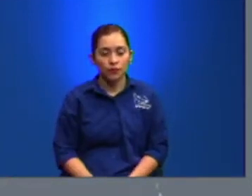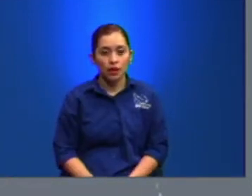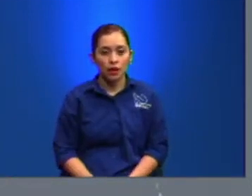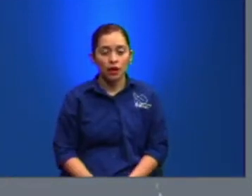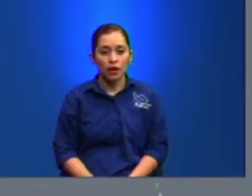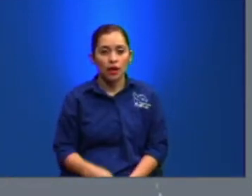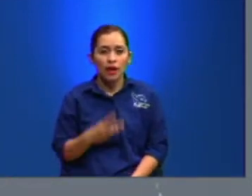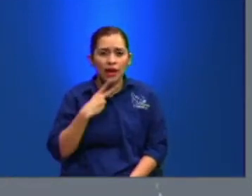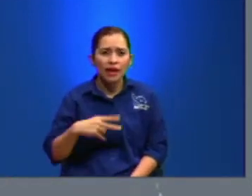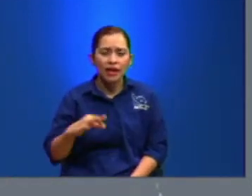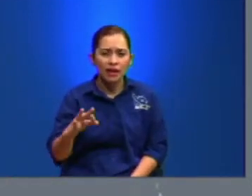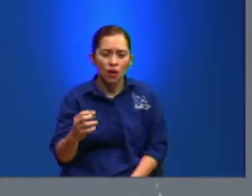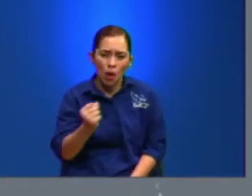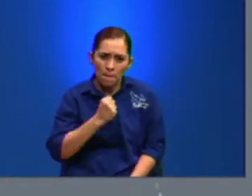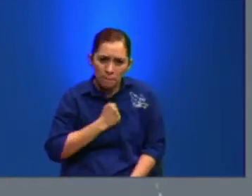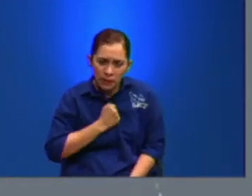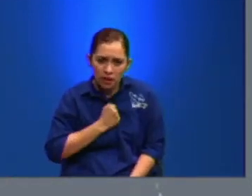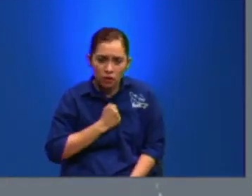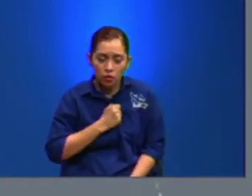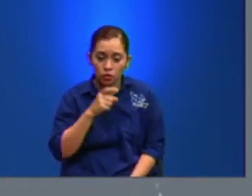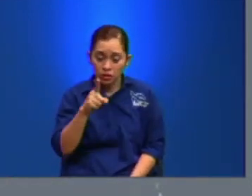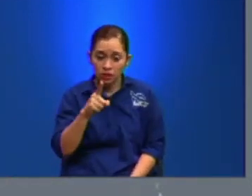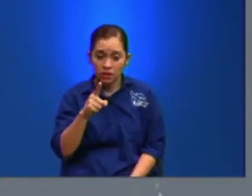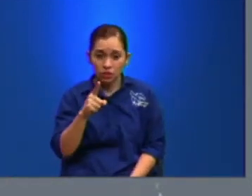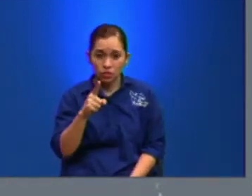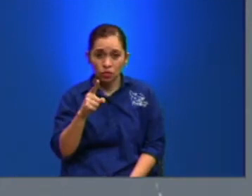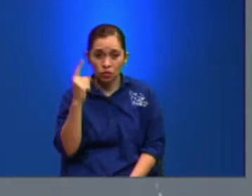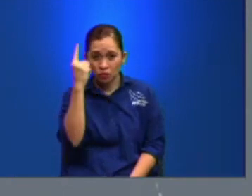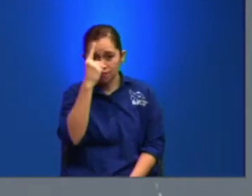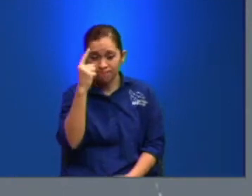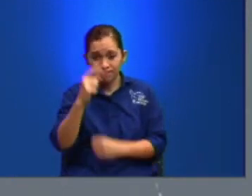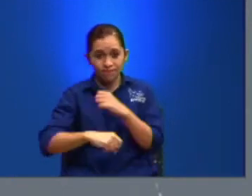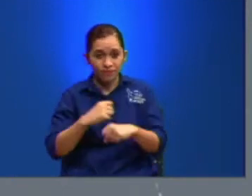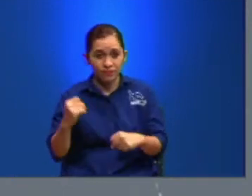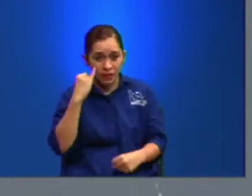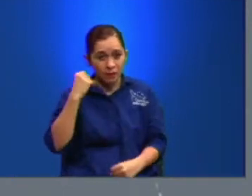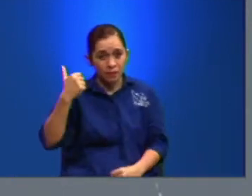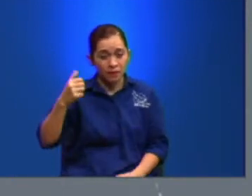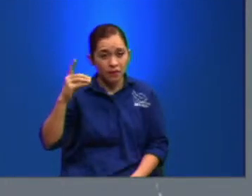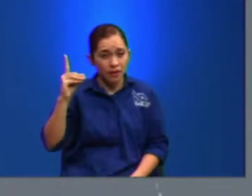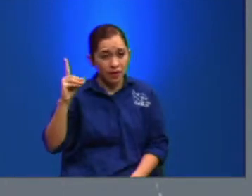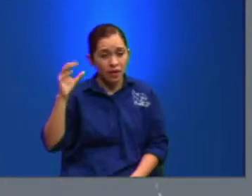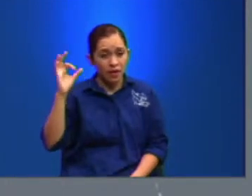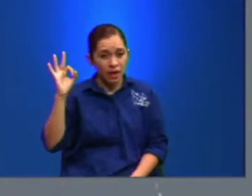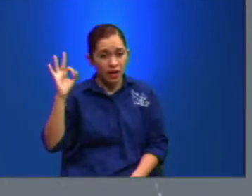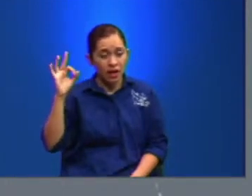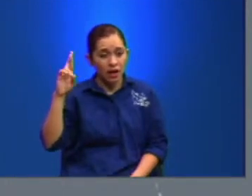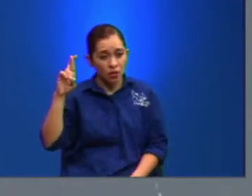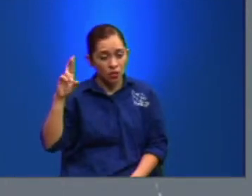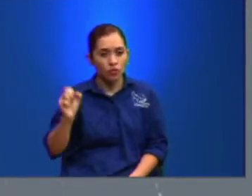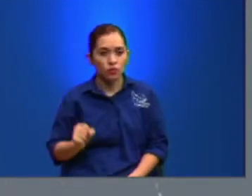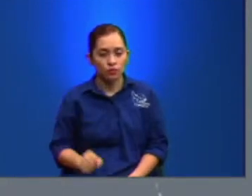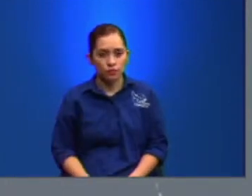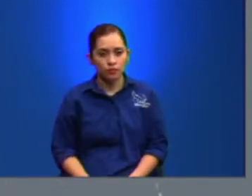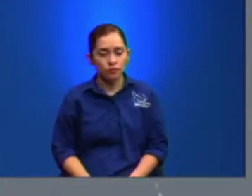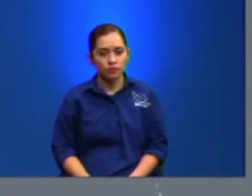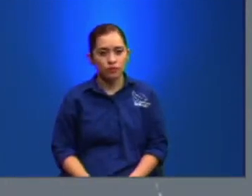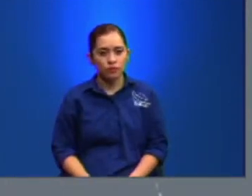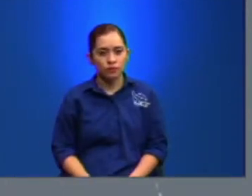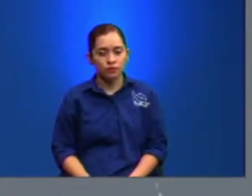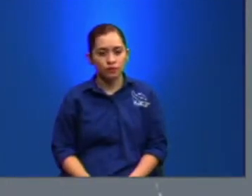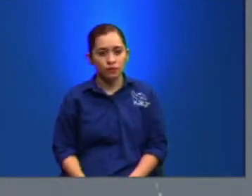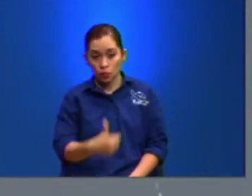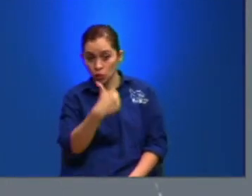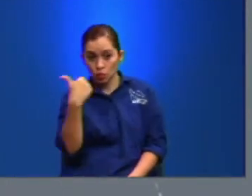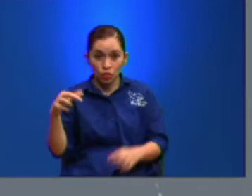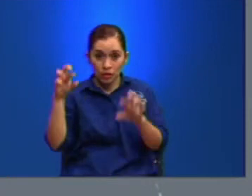si has salido fiador por un prójimo aunque aquí en un extraño dice en algunas versiones sí pues esta